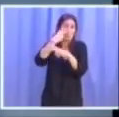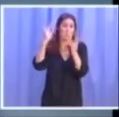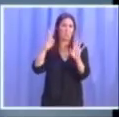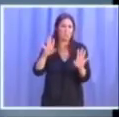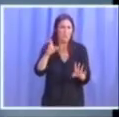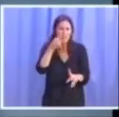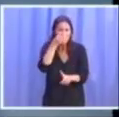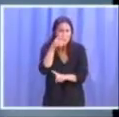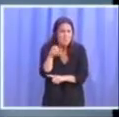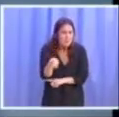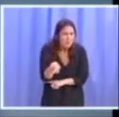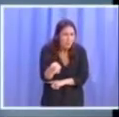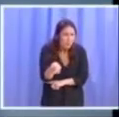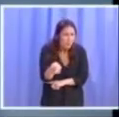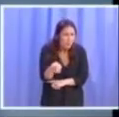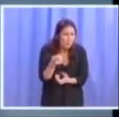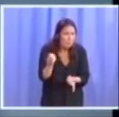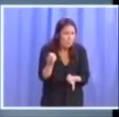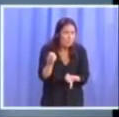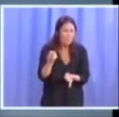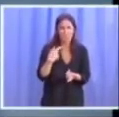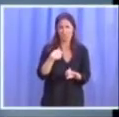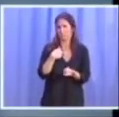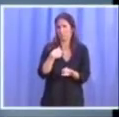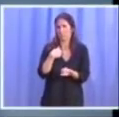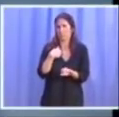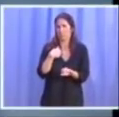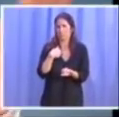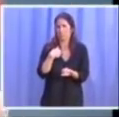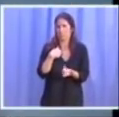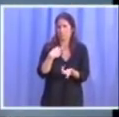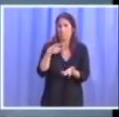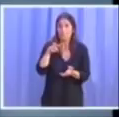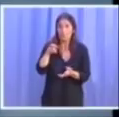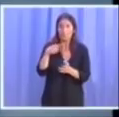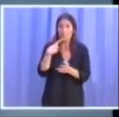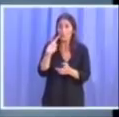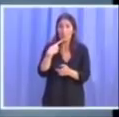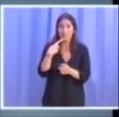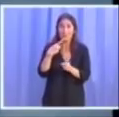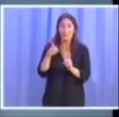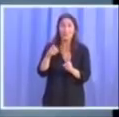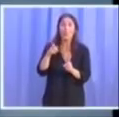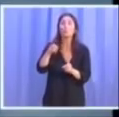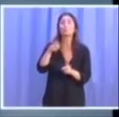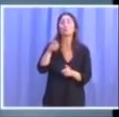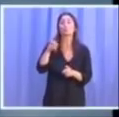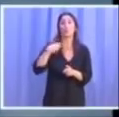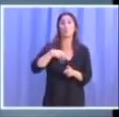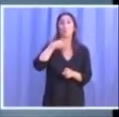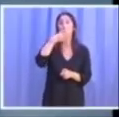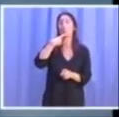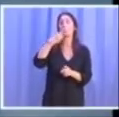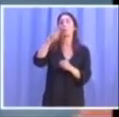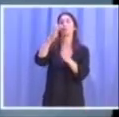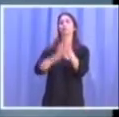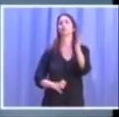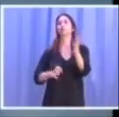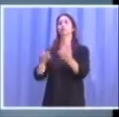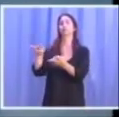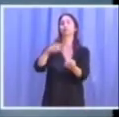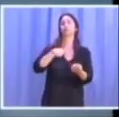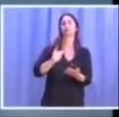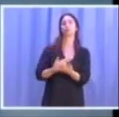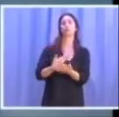PSOE, vamos a ver. No me ha escuchado correctamente. Sí, es que ha dicho exactamente eso, que ha bajado usted muchísimo el IBI y